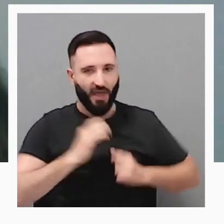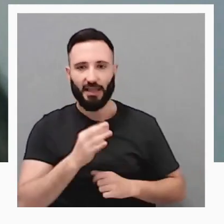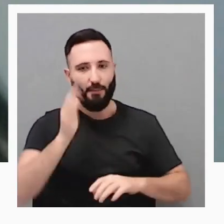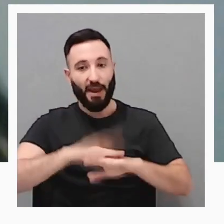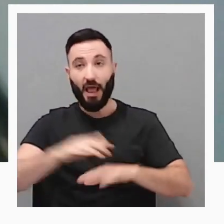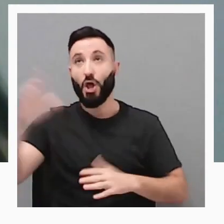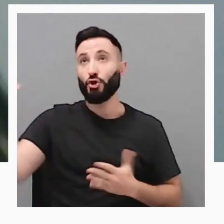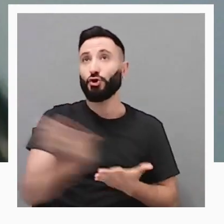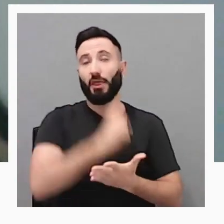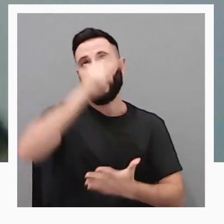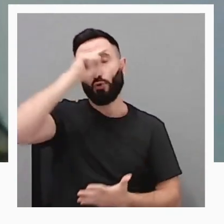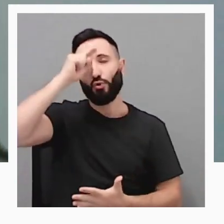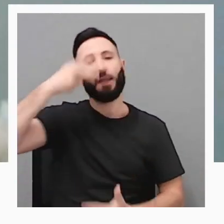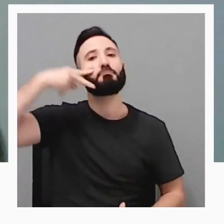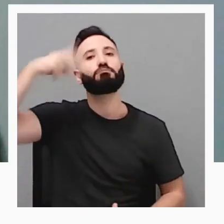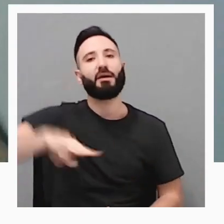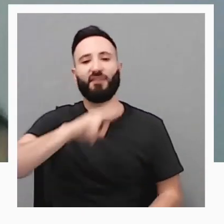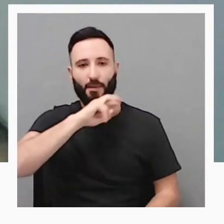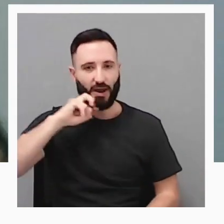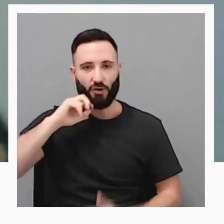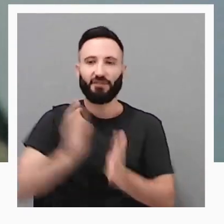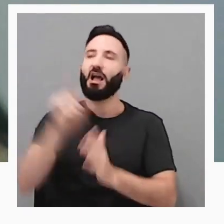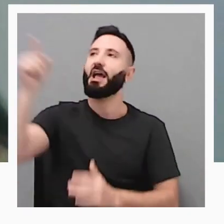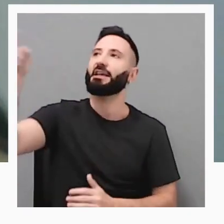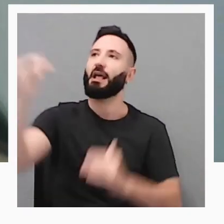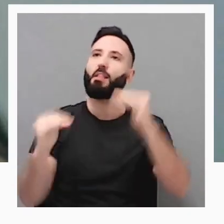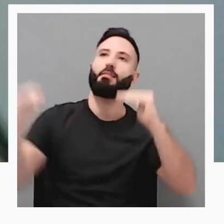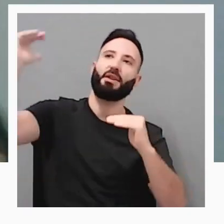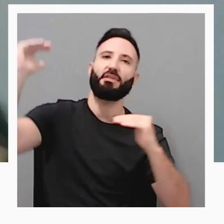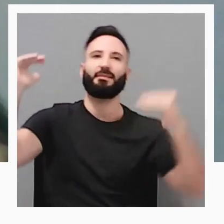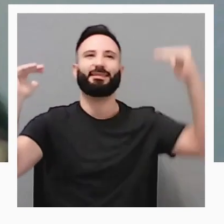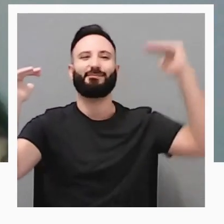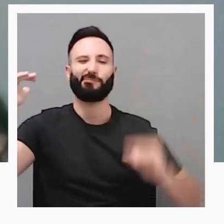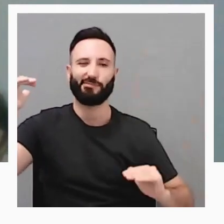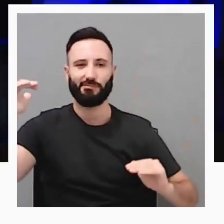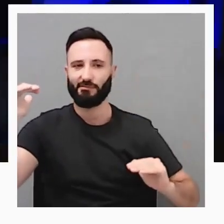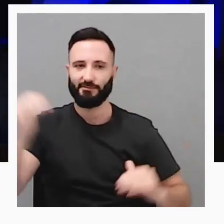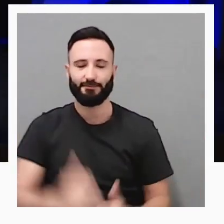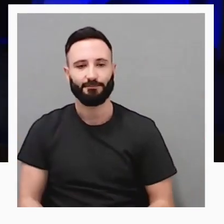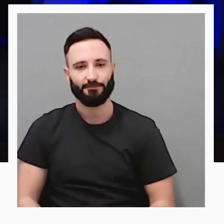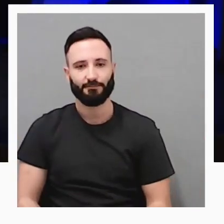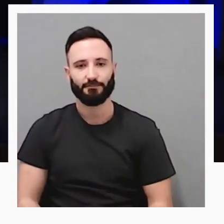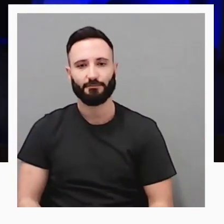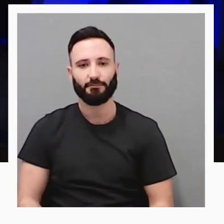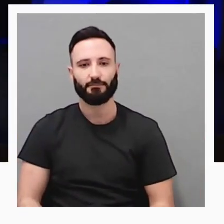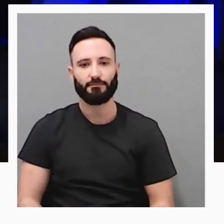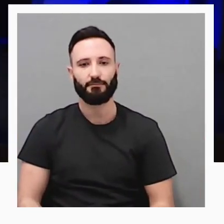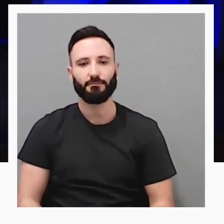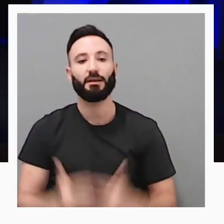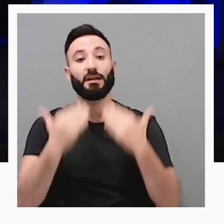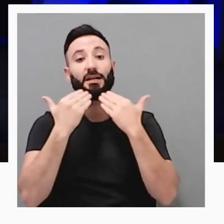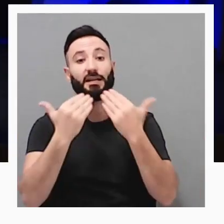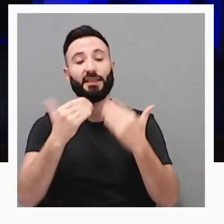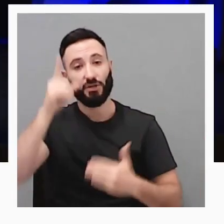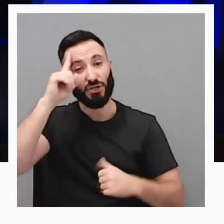igualmente reconocidas y valoradas, no una por encima de la otra. Muchas gracias. No sé si tenemos tiempo